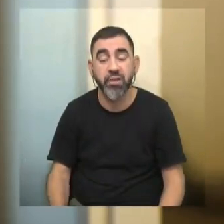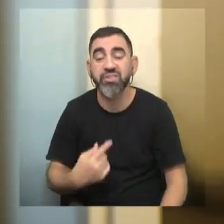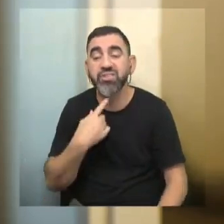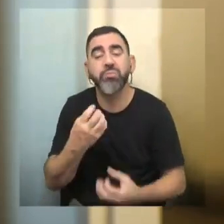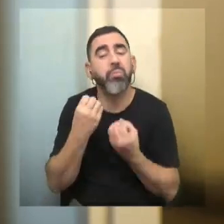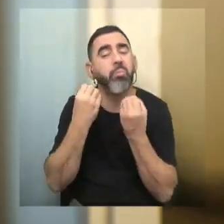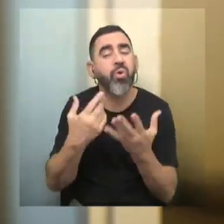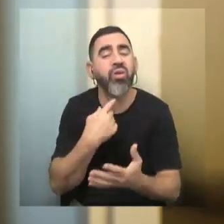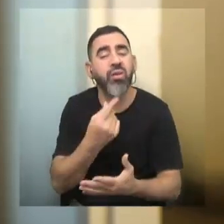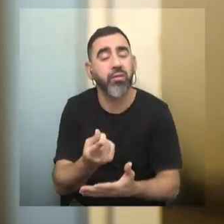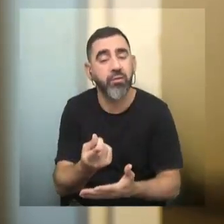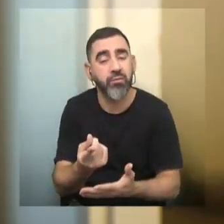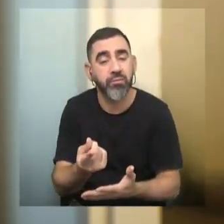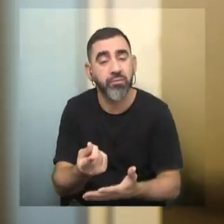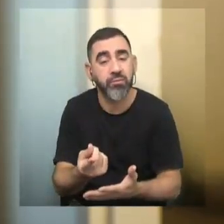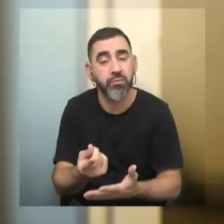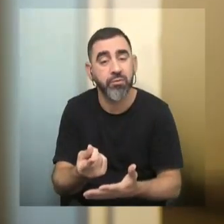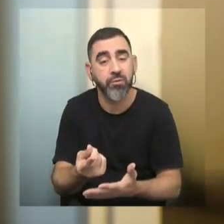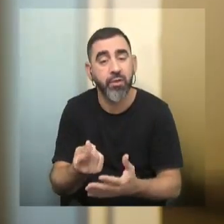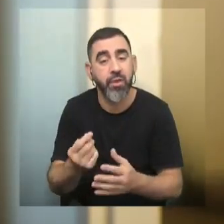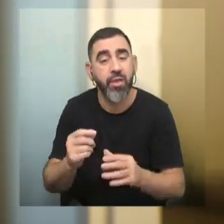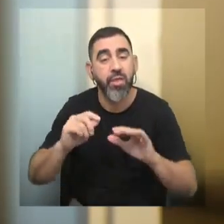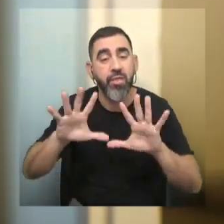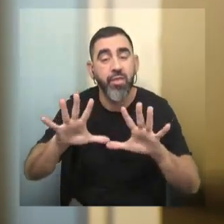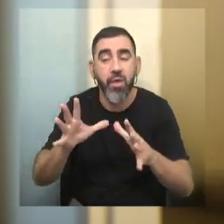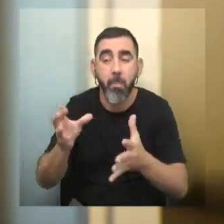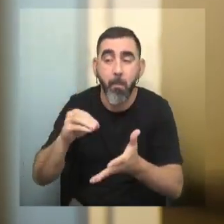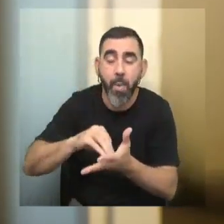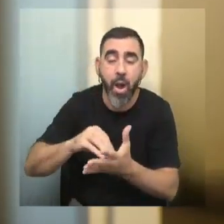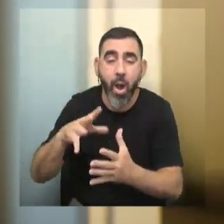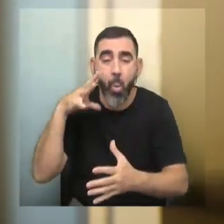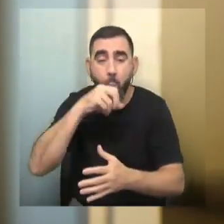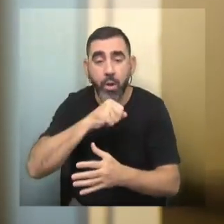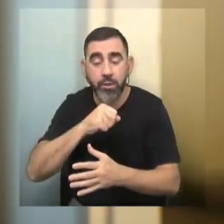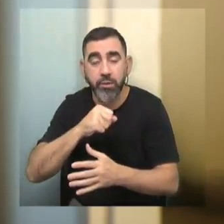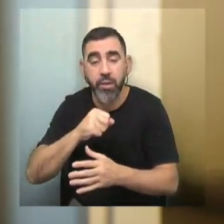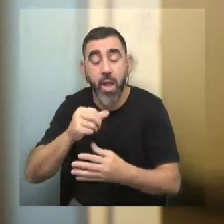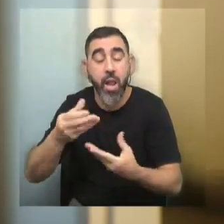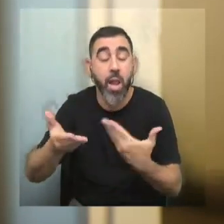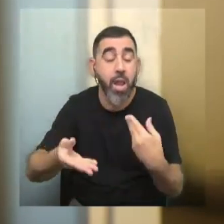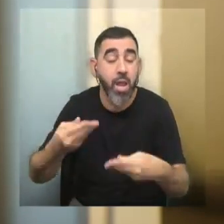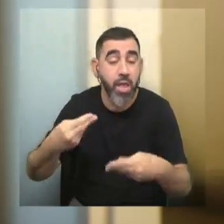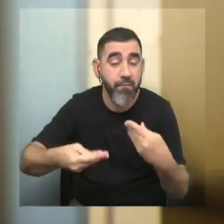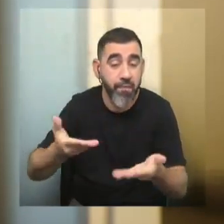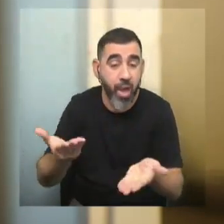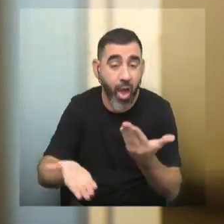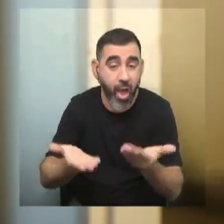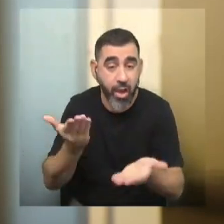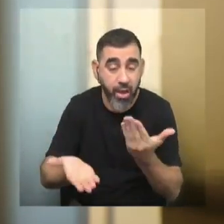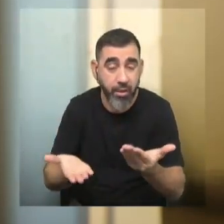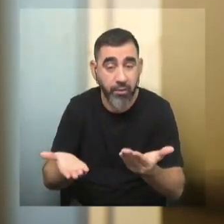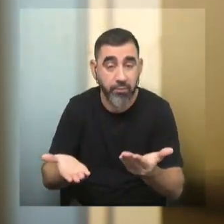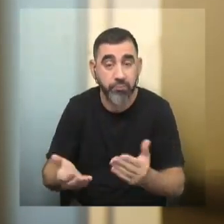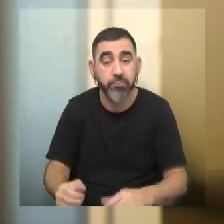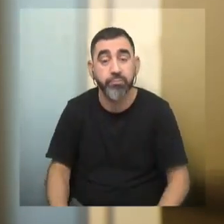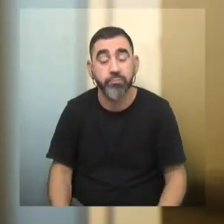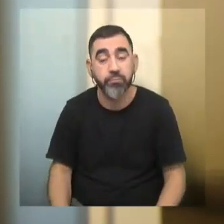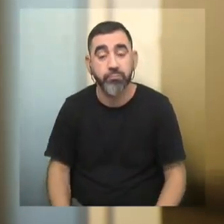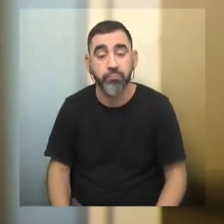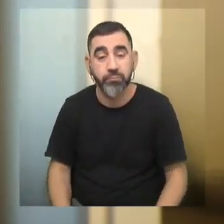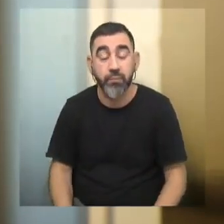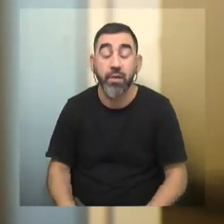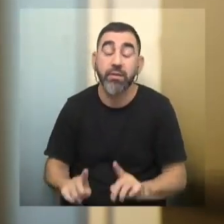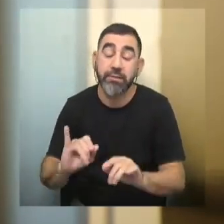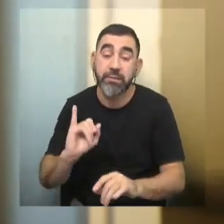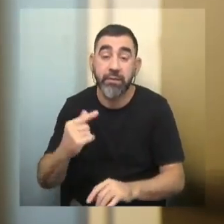tiene esto? Y que son 10 veces más resistentes que el acero, 4 veces más livianas. Tienen una gran